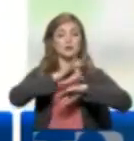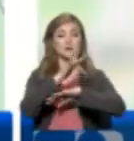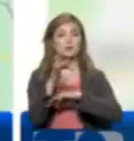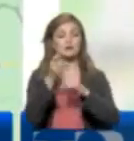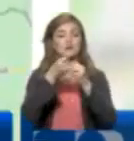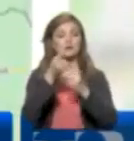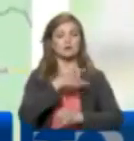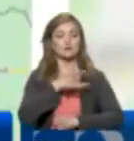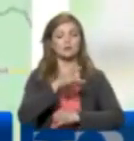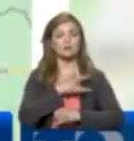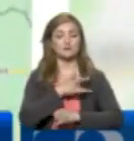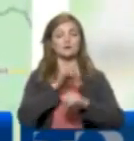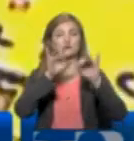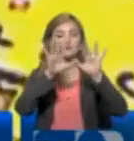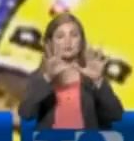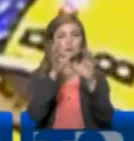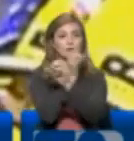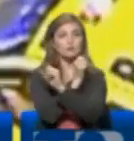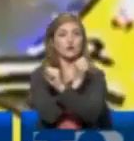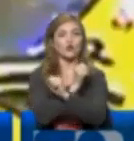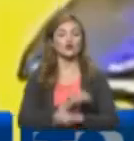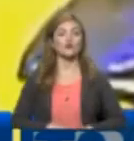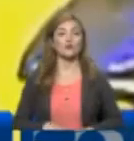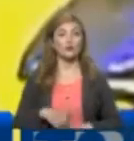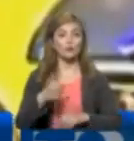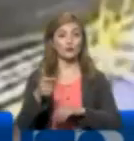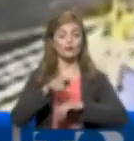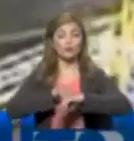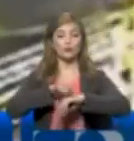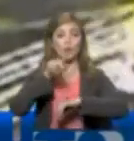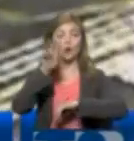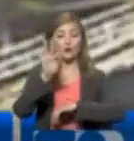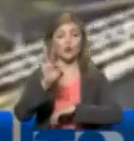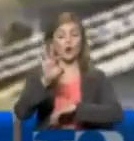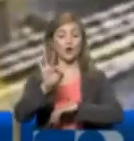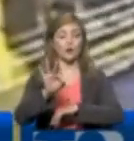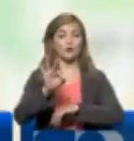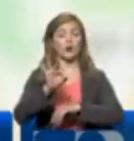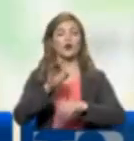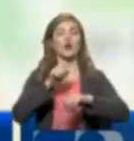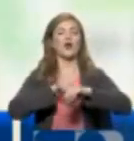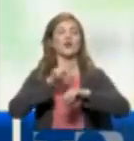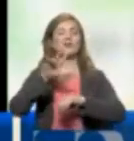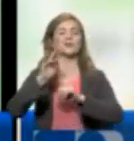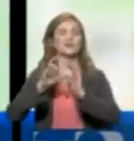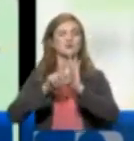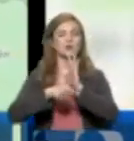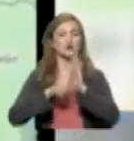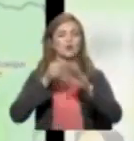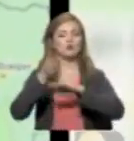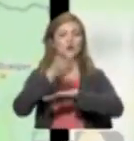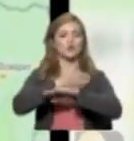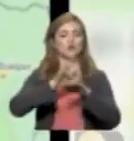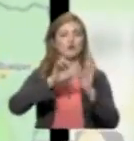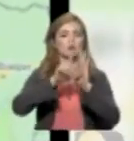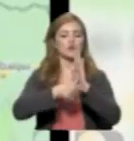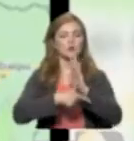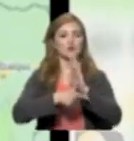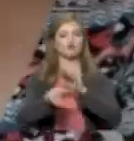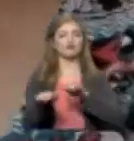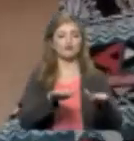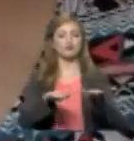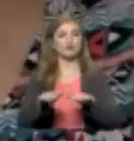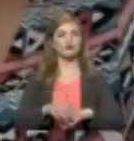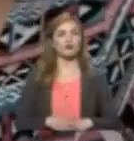fue sentido a las 22 horas. Otro sismo se registró a las 21 horas con 37. Minutos antes también se registró otro